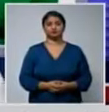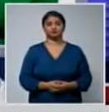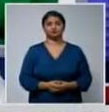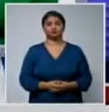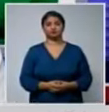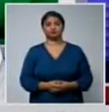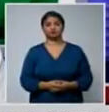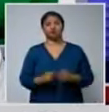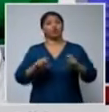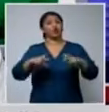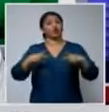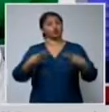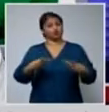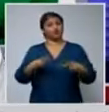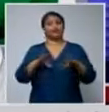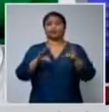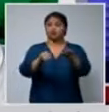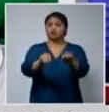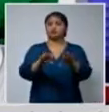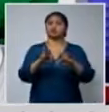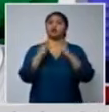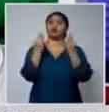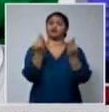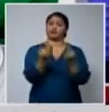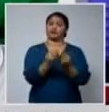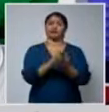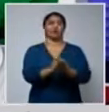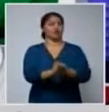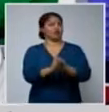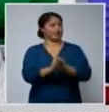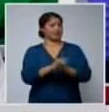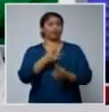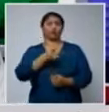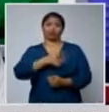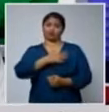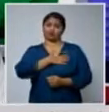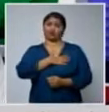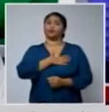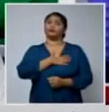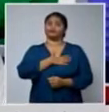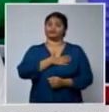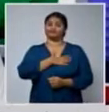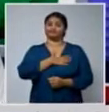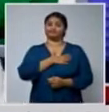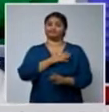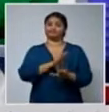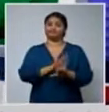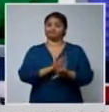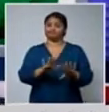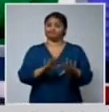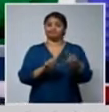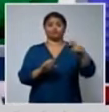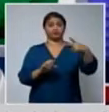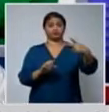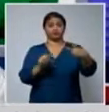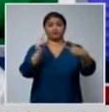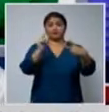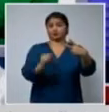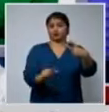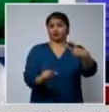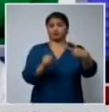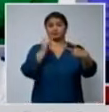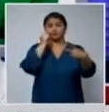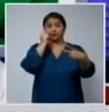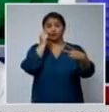Lamentamos mucho y reiteramos nuestras condolencias a familiares y amistades. Fallece un paciente de 82